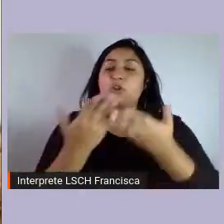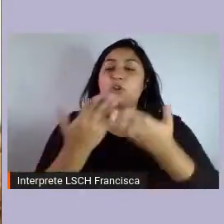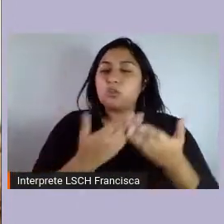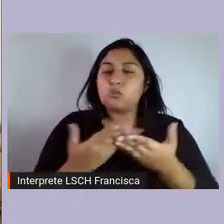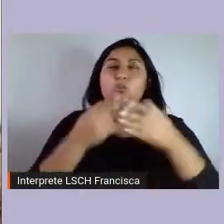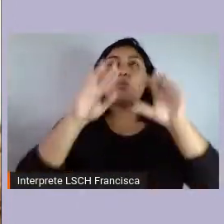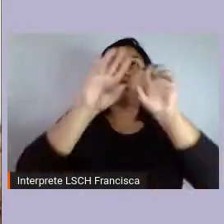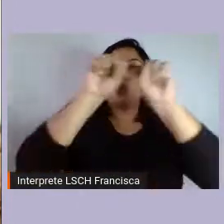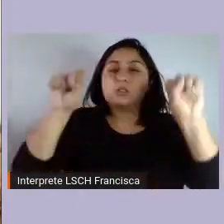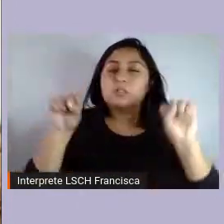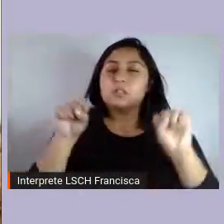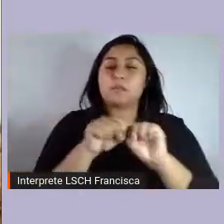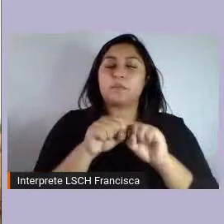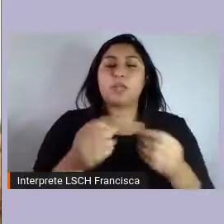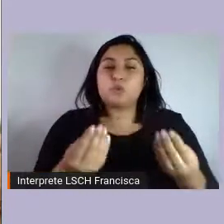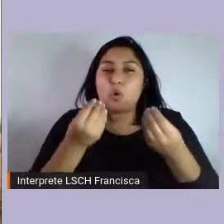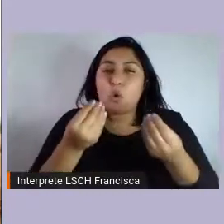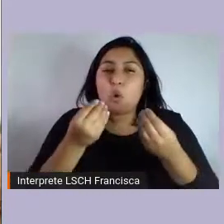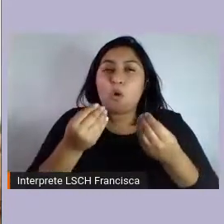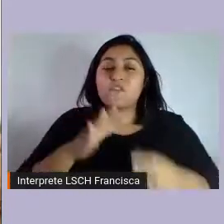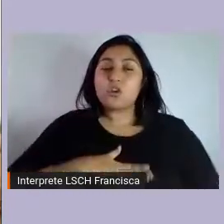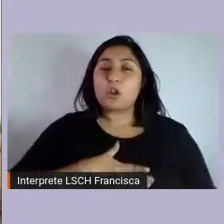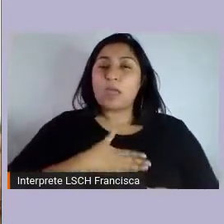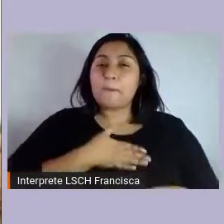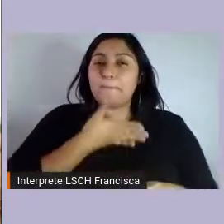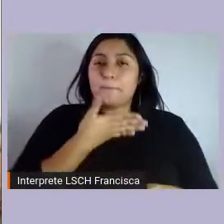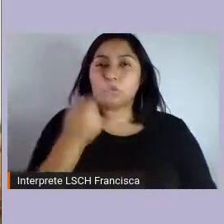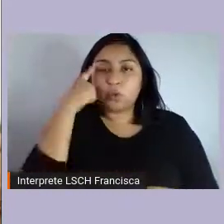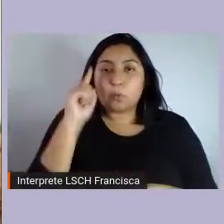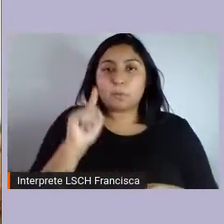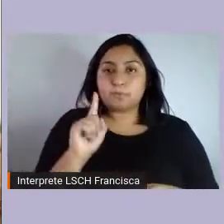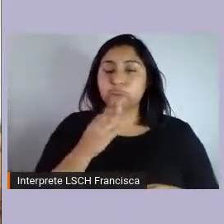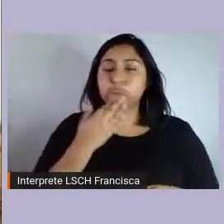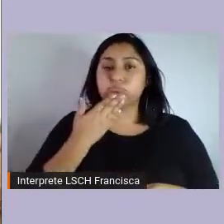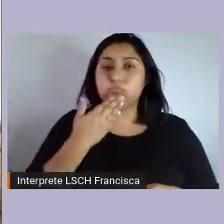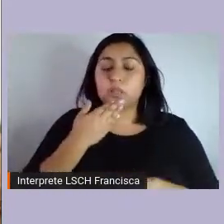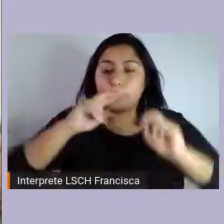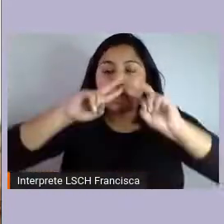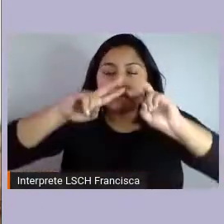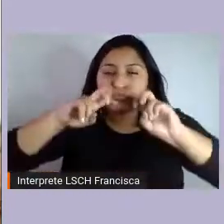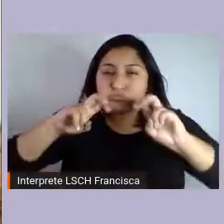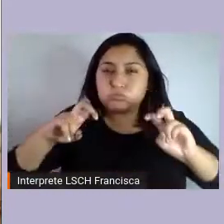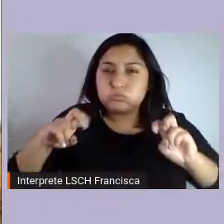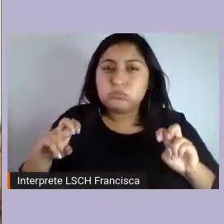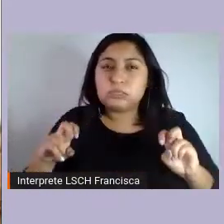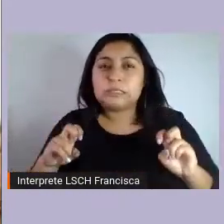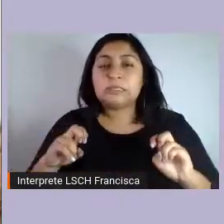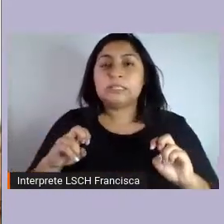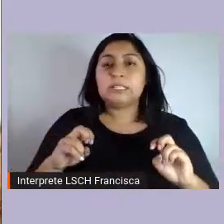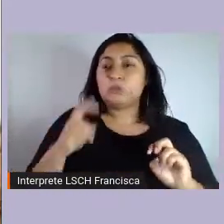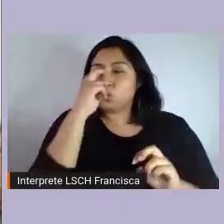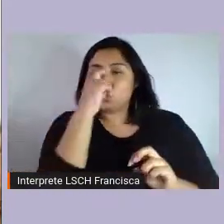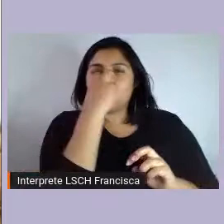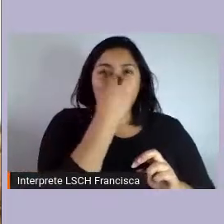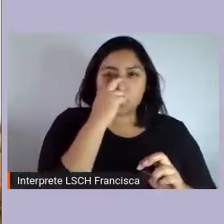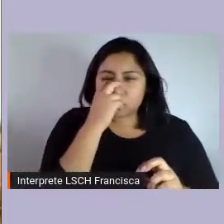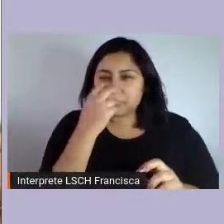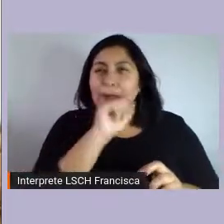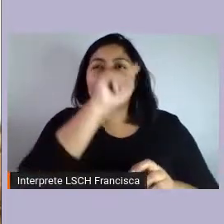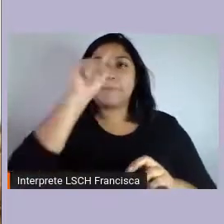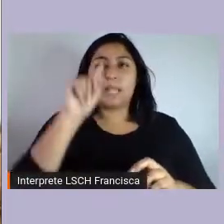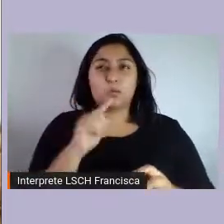que desde la emoción, pero también desde la investigación, la inquietud, la pregunta y lo inconformismo